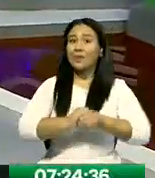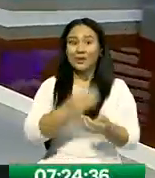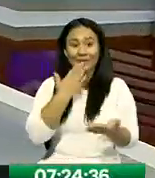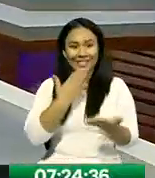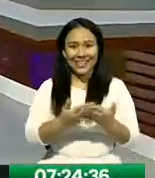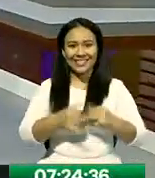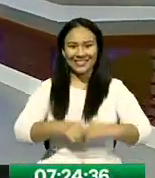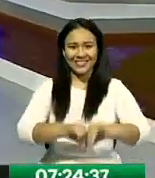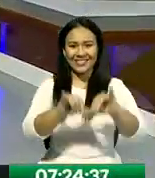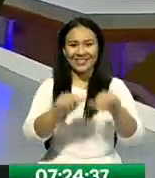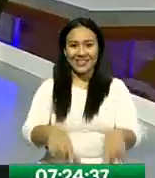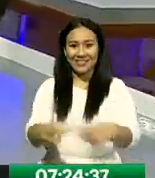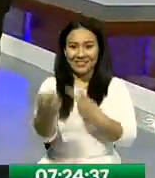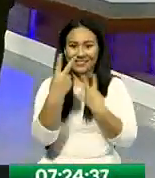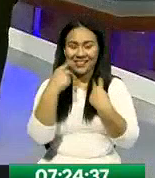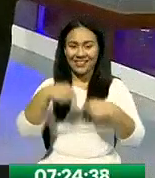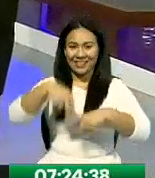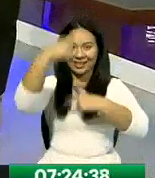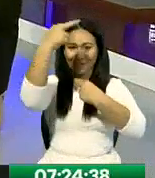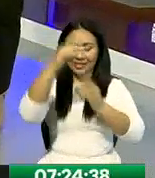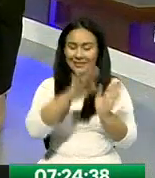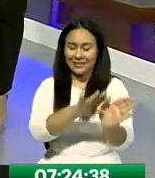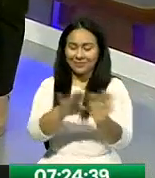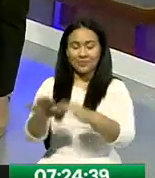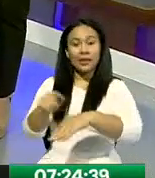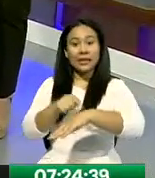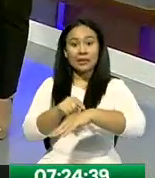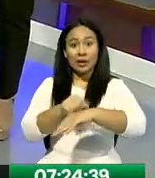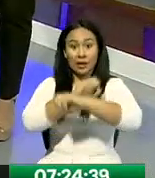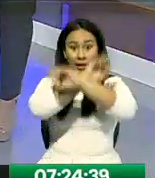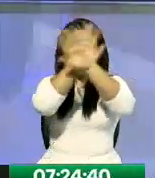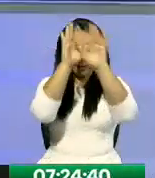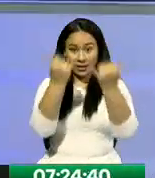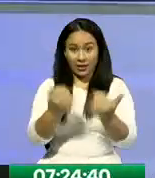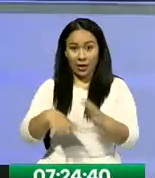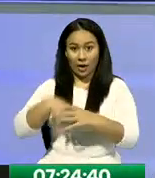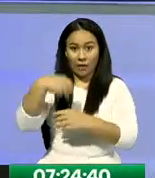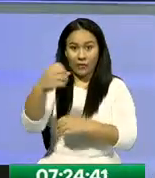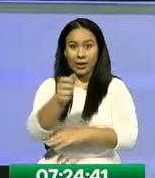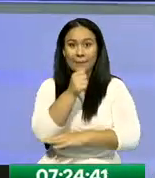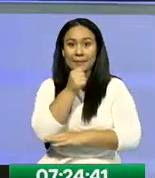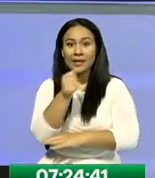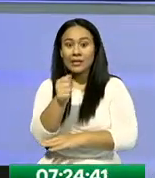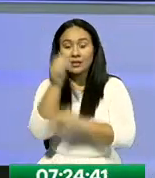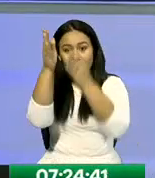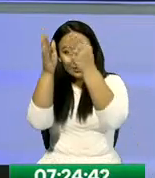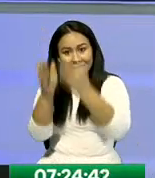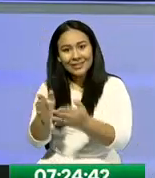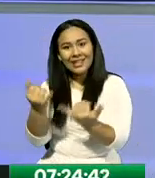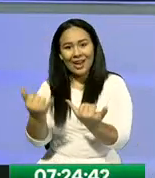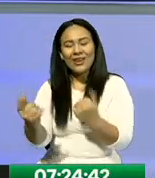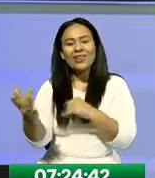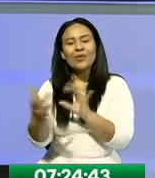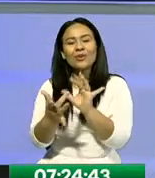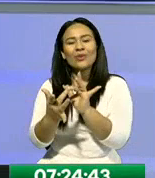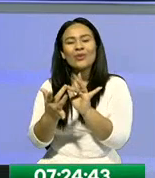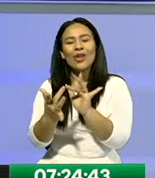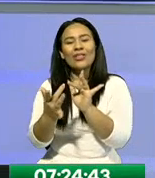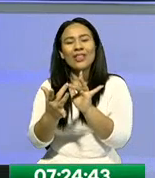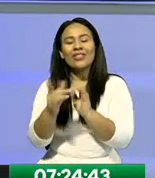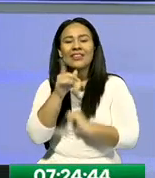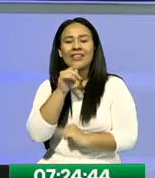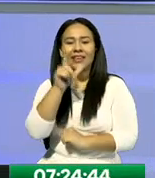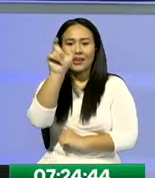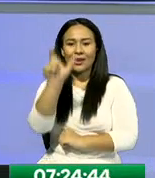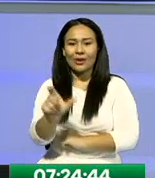Gracias por continuar en nuestra sintonía. Y a esta hora de la mañana vamos a salir a exteriores y a darle paso, como cada mañana, a nuestro compañero